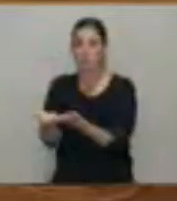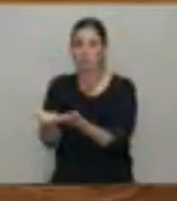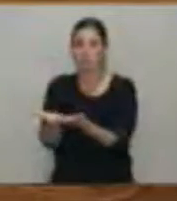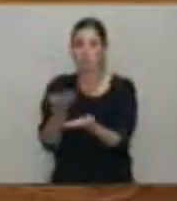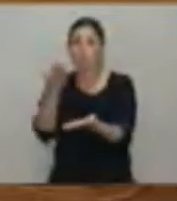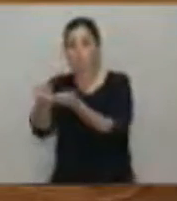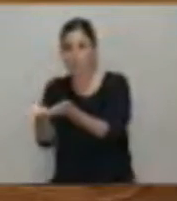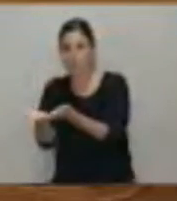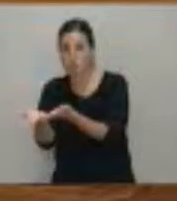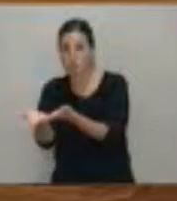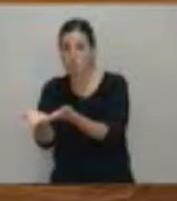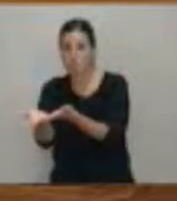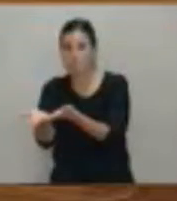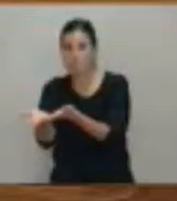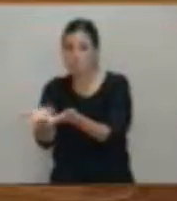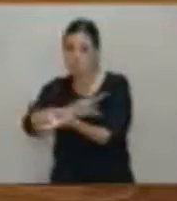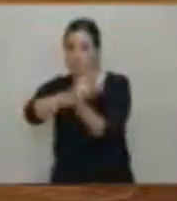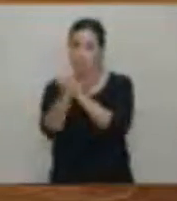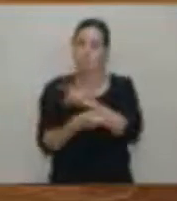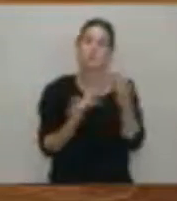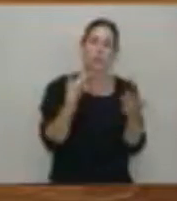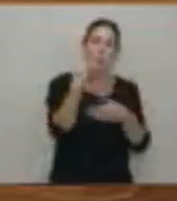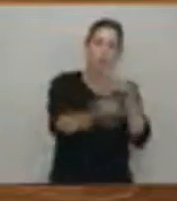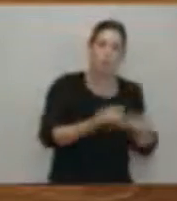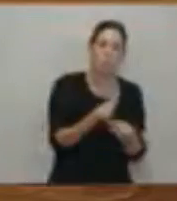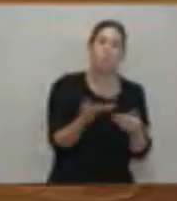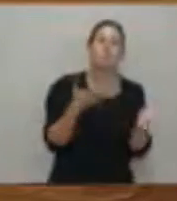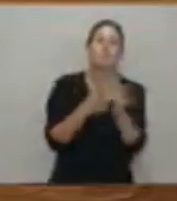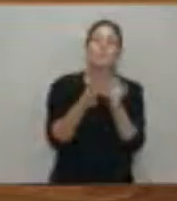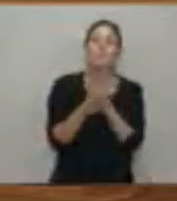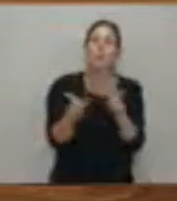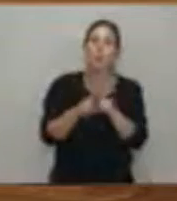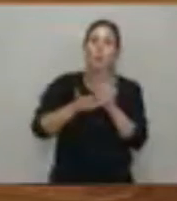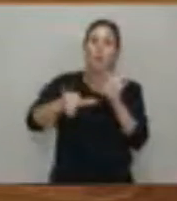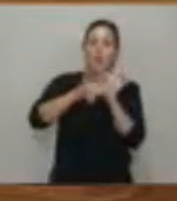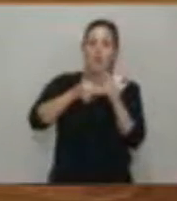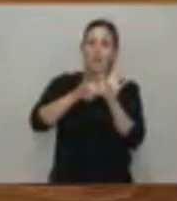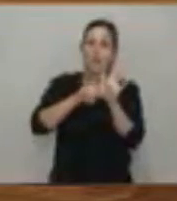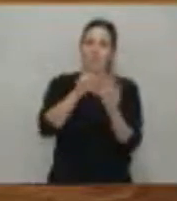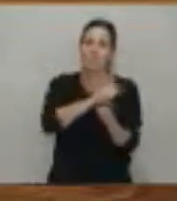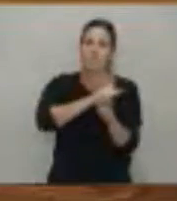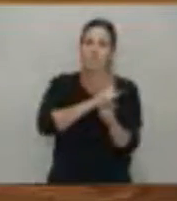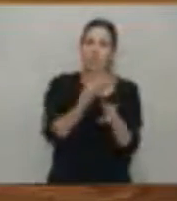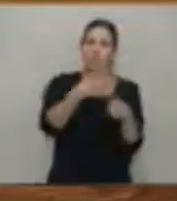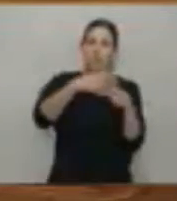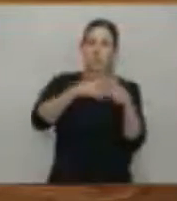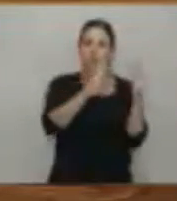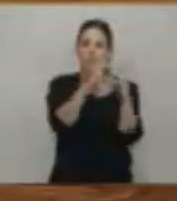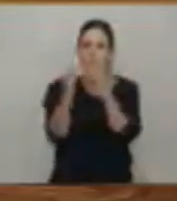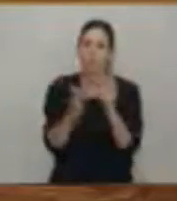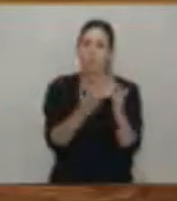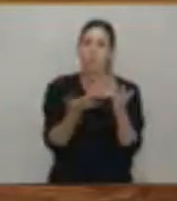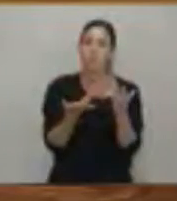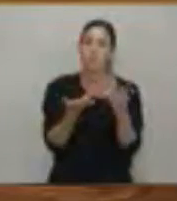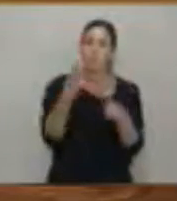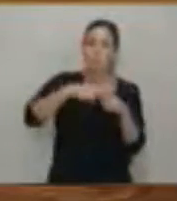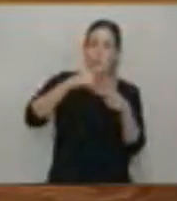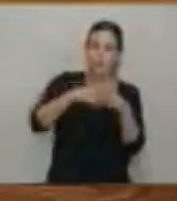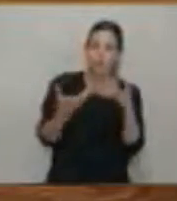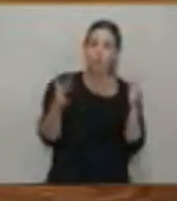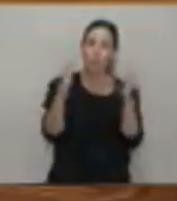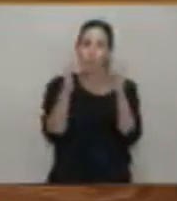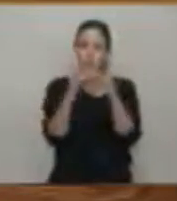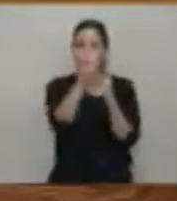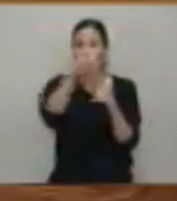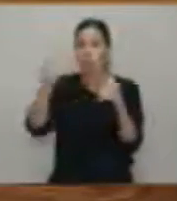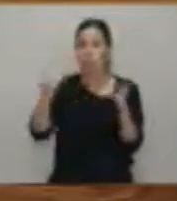que buscar sintonías. Hay que acortar distancias entre los políticos y los ciudadanos, porque de ahí